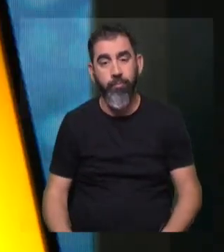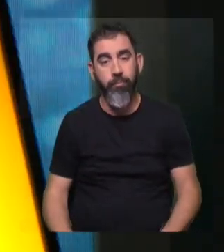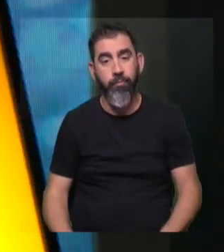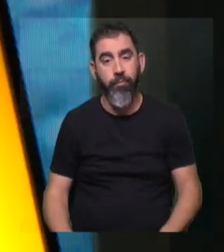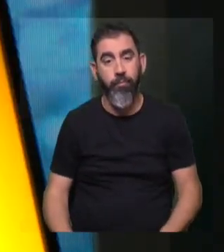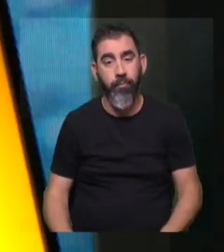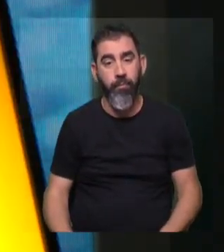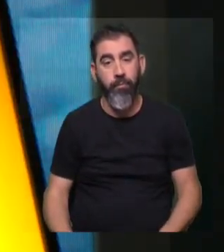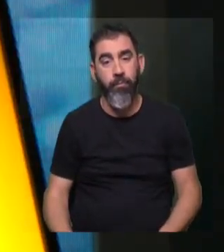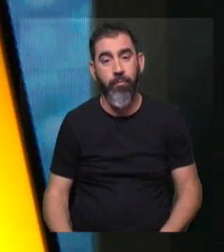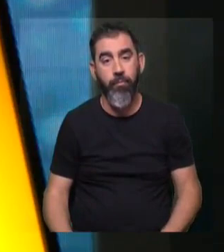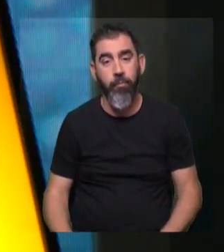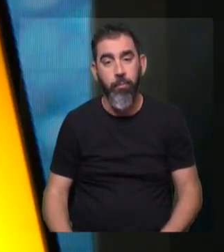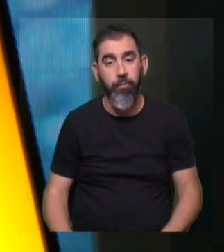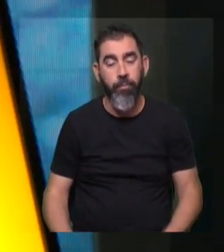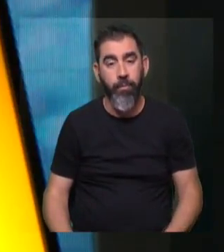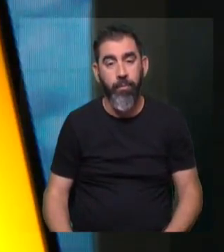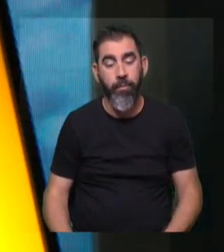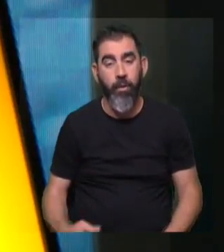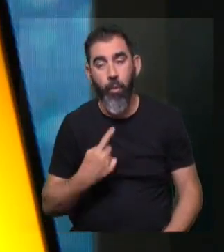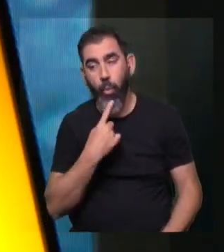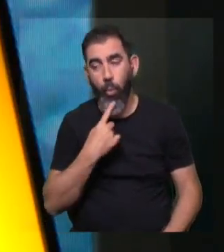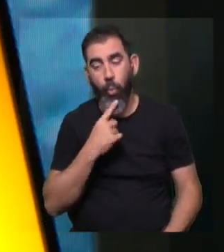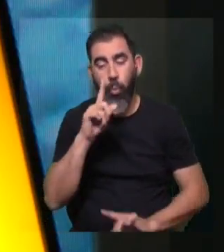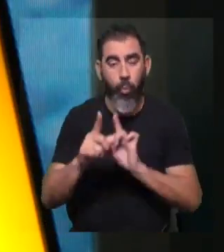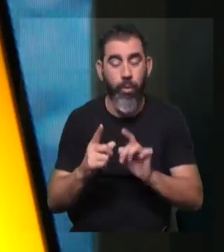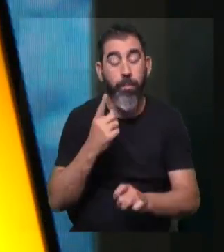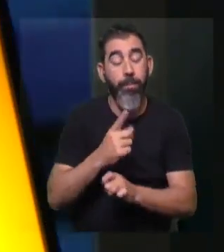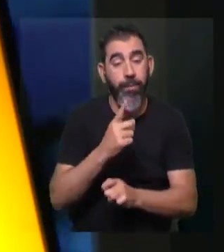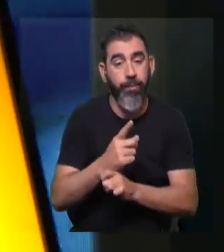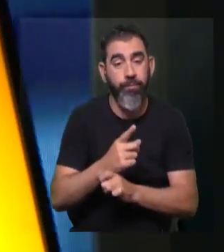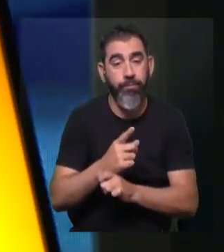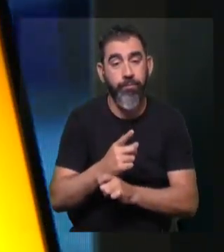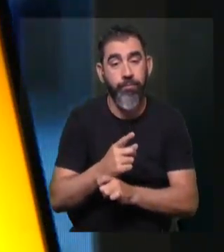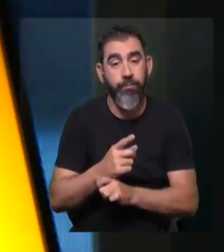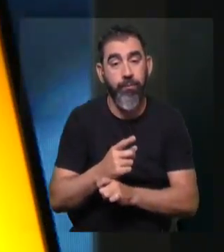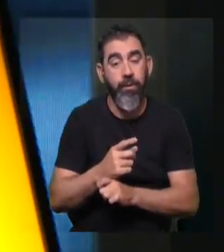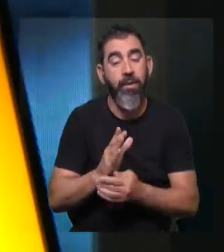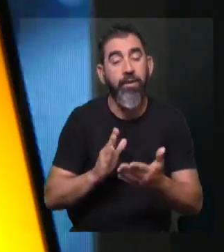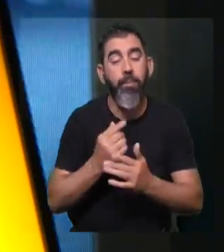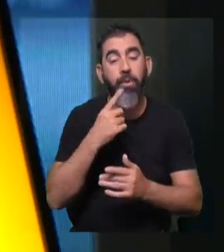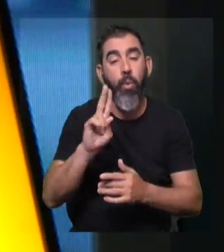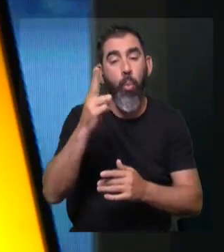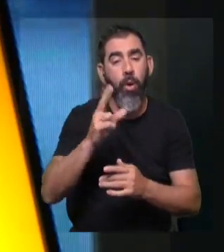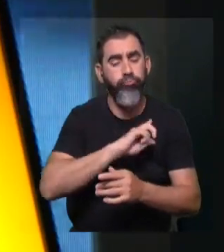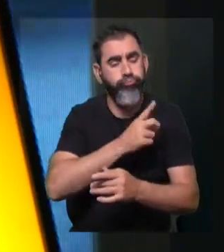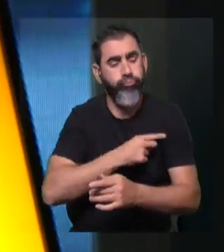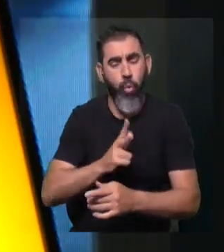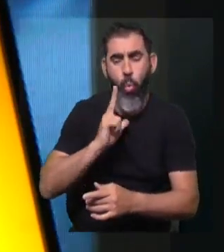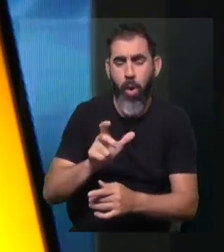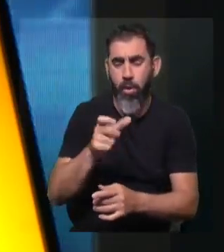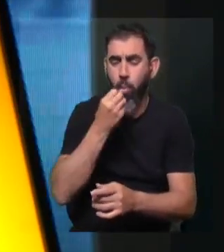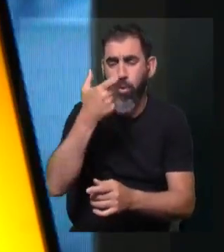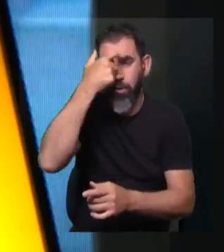segundos te voy a cuestionar algunas de esas cosas. Primero, se dice siempre que en Uruguay tenemos el potencial humano, que tenemos los